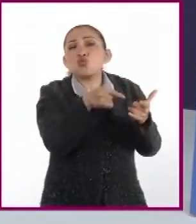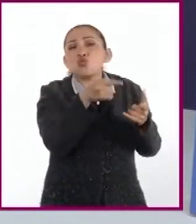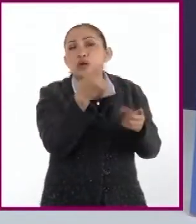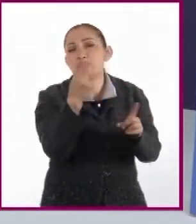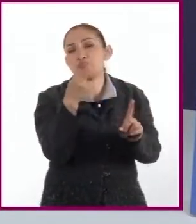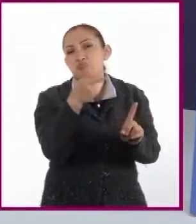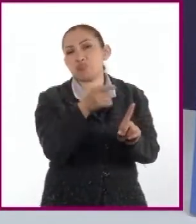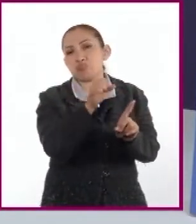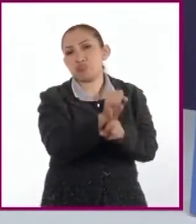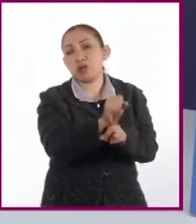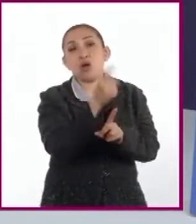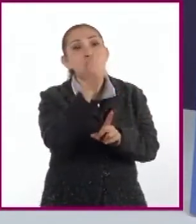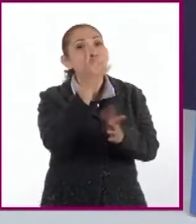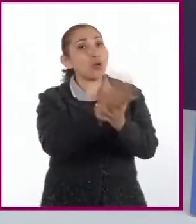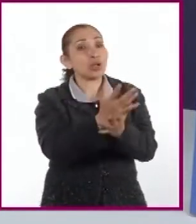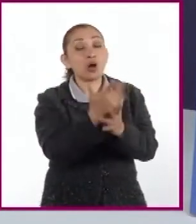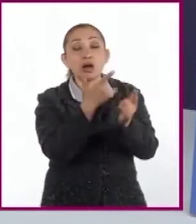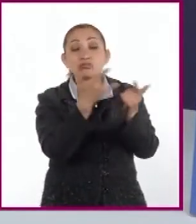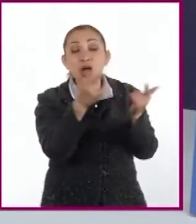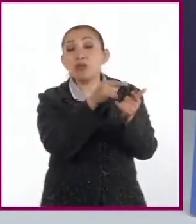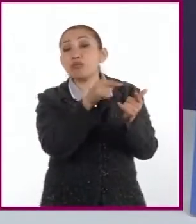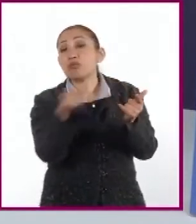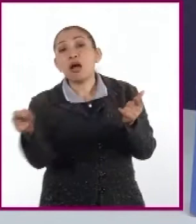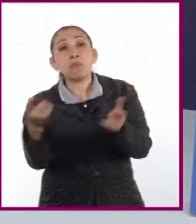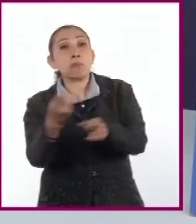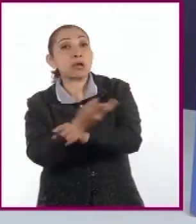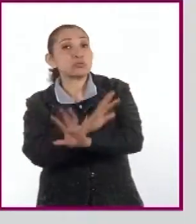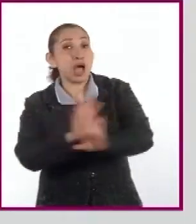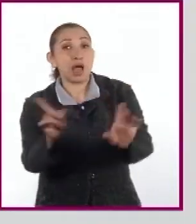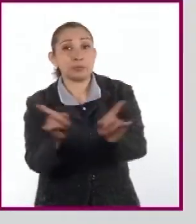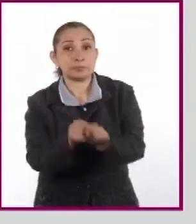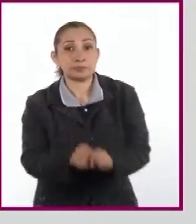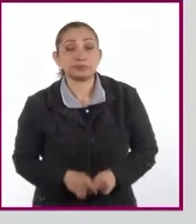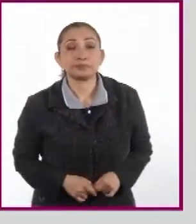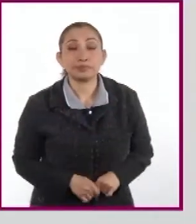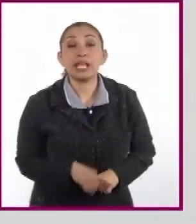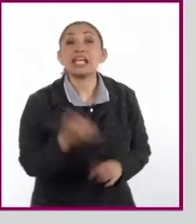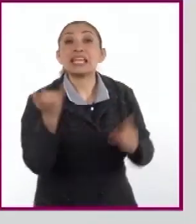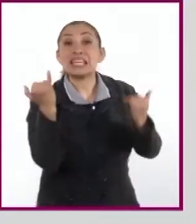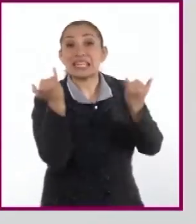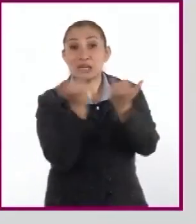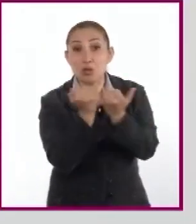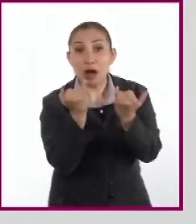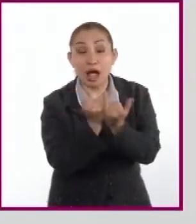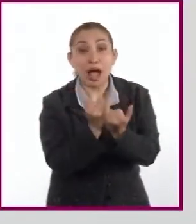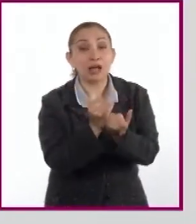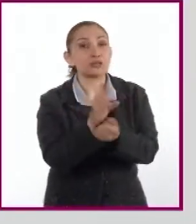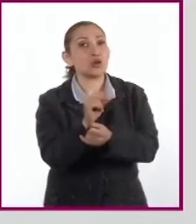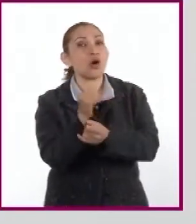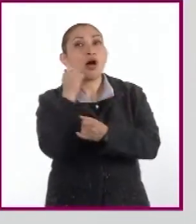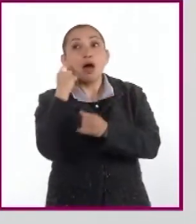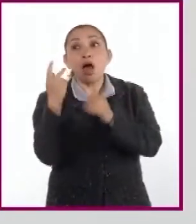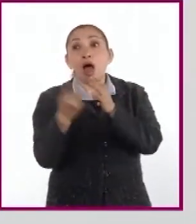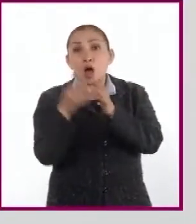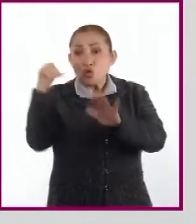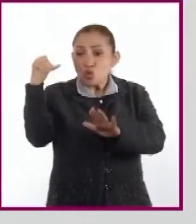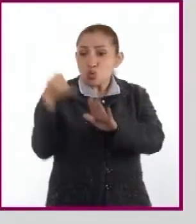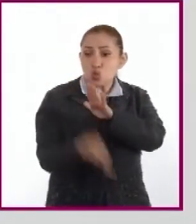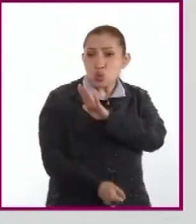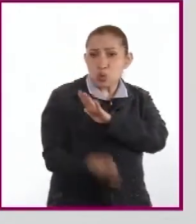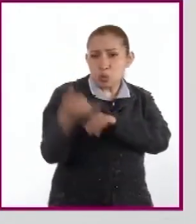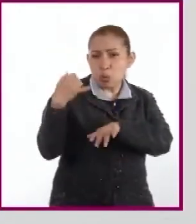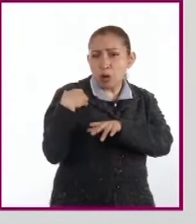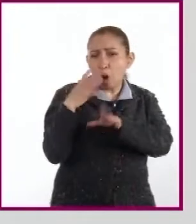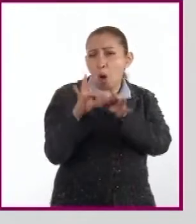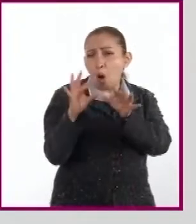es decir, únicamente narran un acontecimiento. Del mismo modo, no suele abundar en detalles y